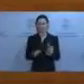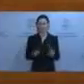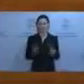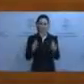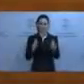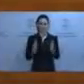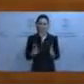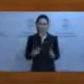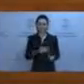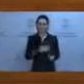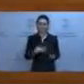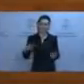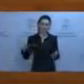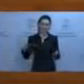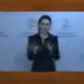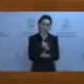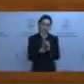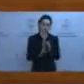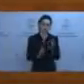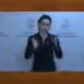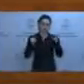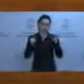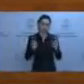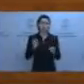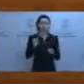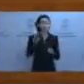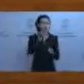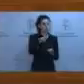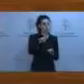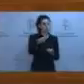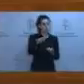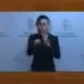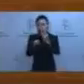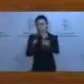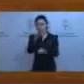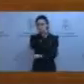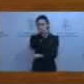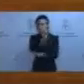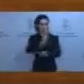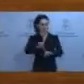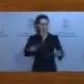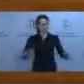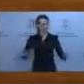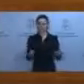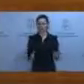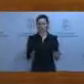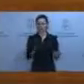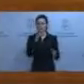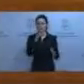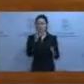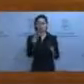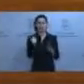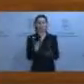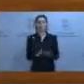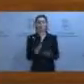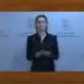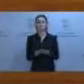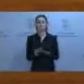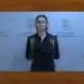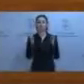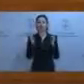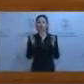con esto se trata de evitar precisamente la designación a dedo. Si un servicio, y recientemente lo hemos podido comprobar en la existencia